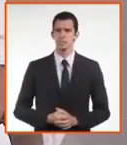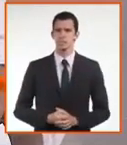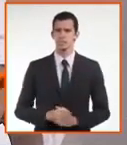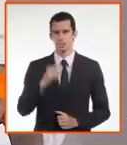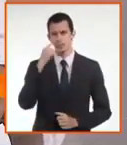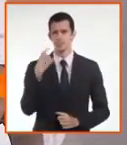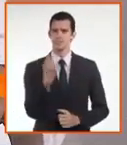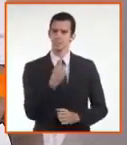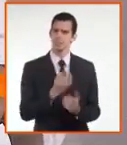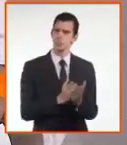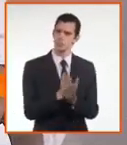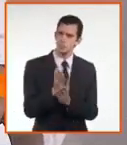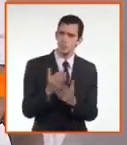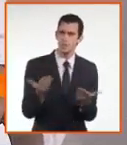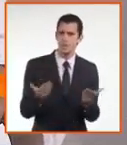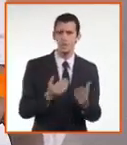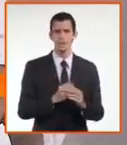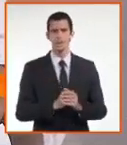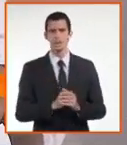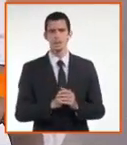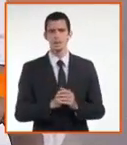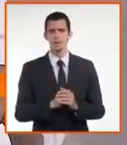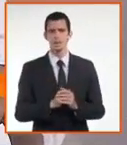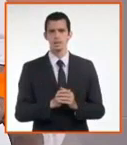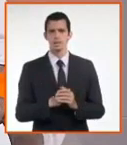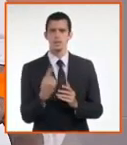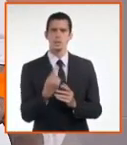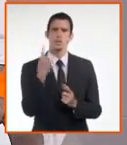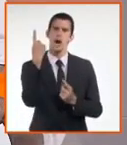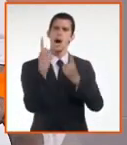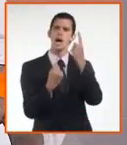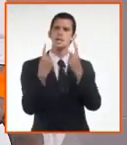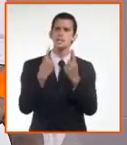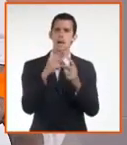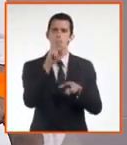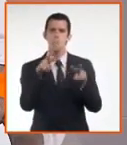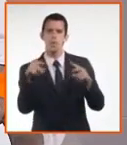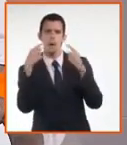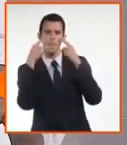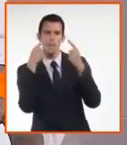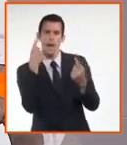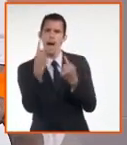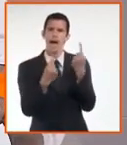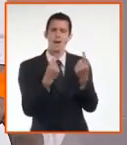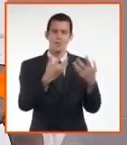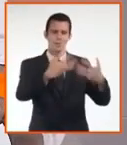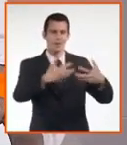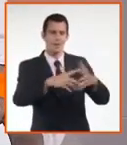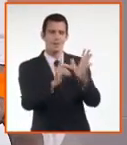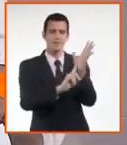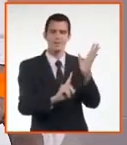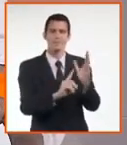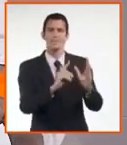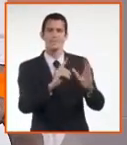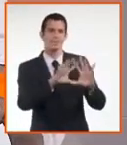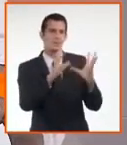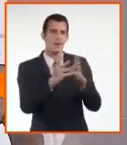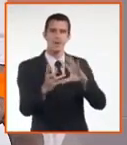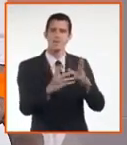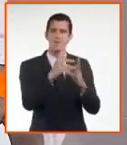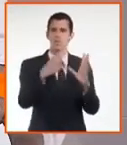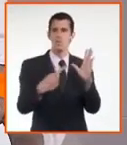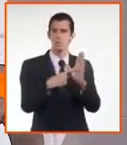seguimiento hay un programa montado de que le damos un seguimiento estricto de sustitución de importaciones